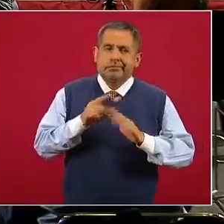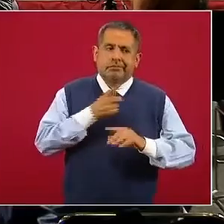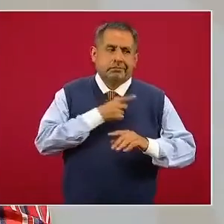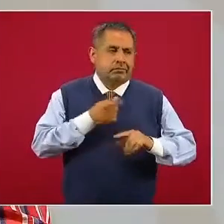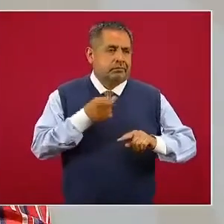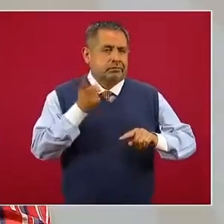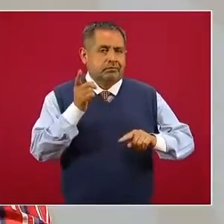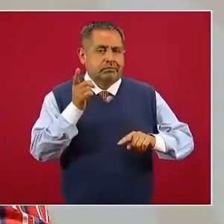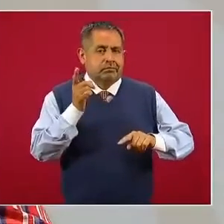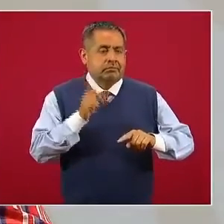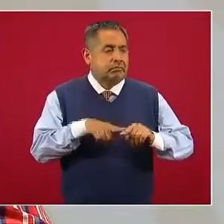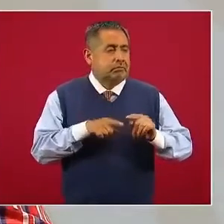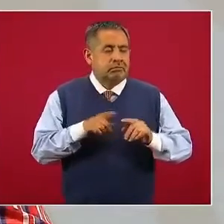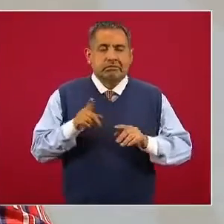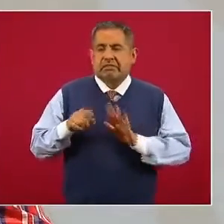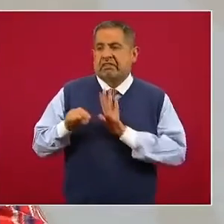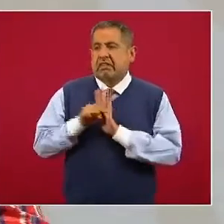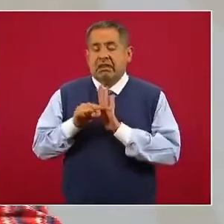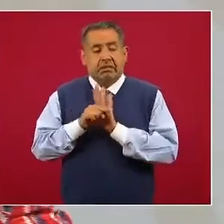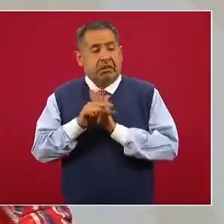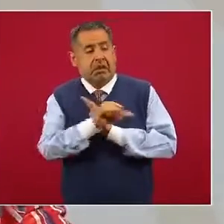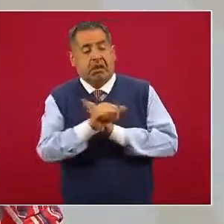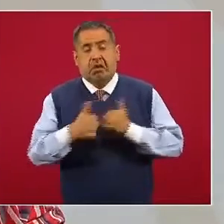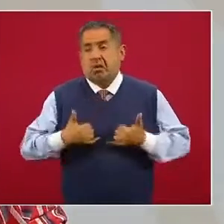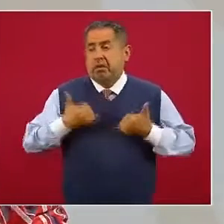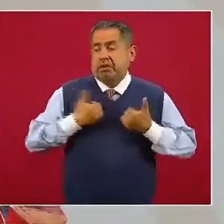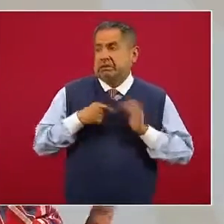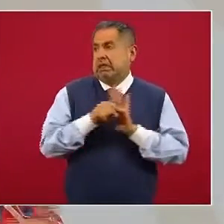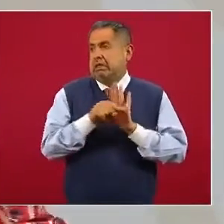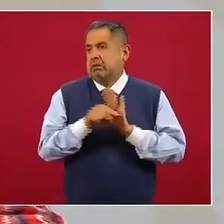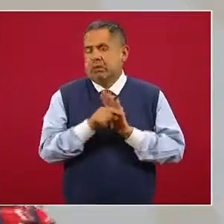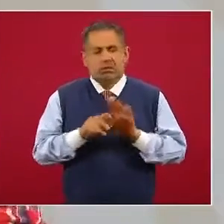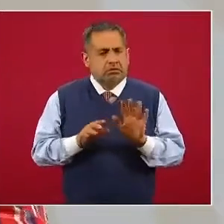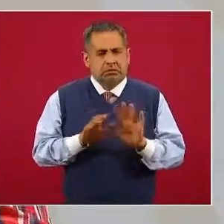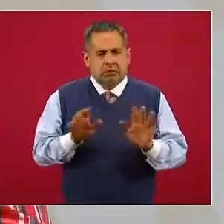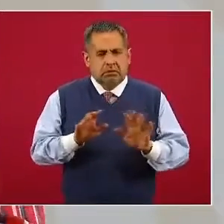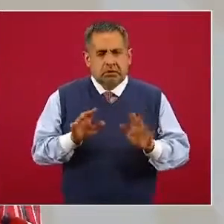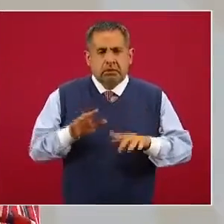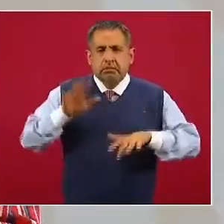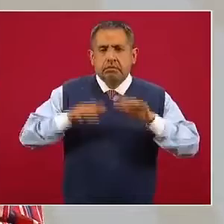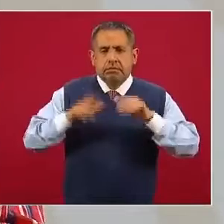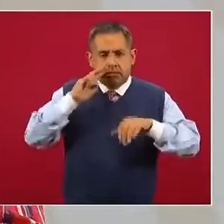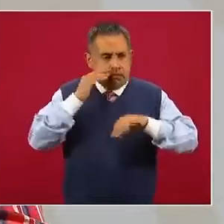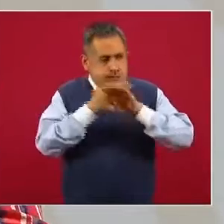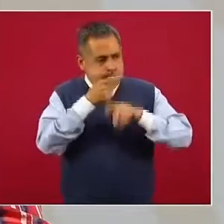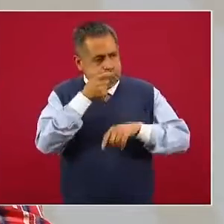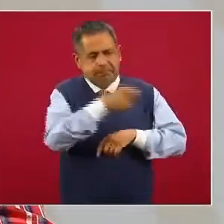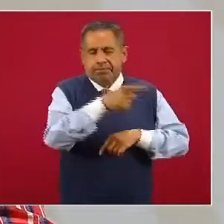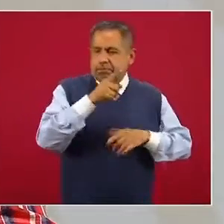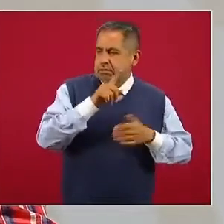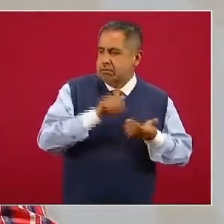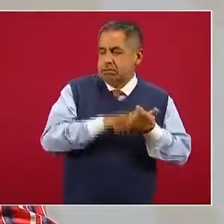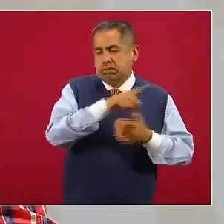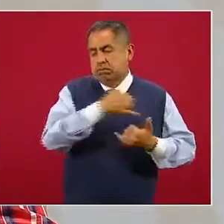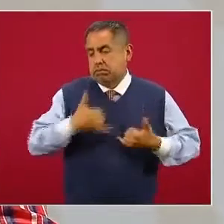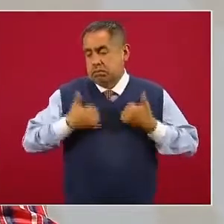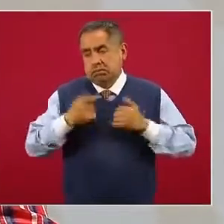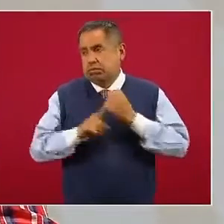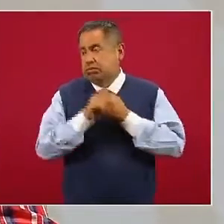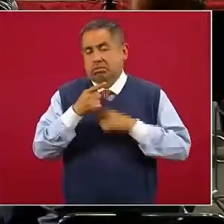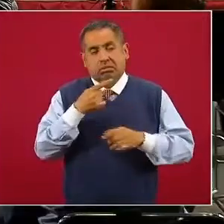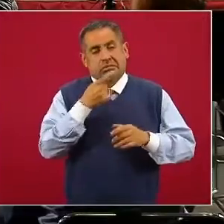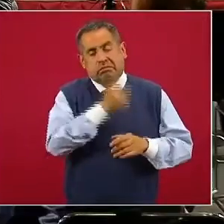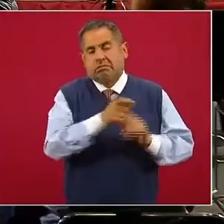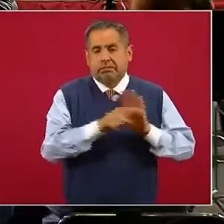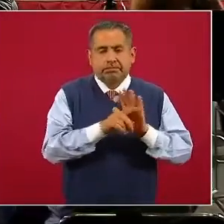las juventudes. Lamentablemente muchas veces se les responsabiliza de muchos de los problemas que tenemos en el país. Y por otro lado,